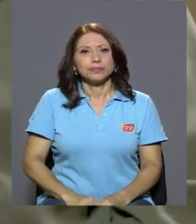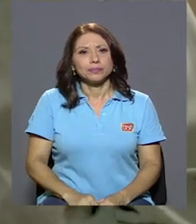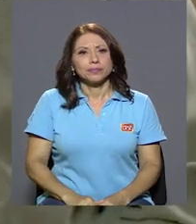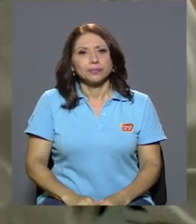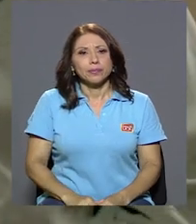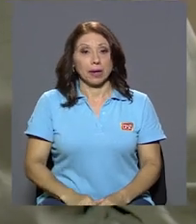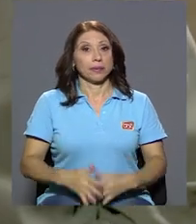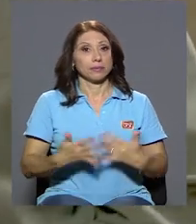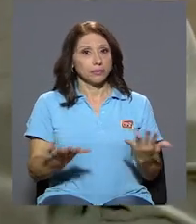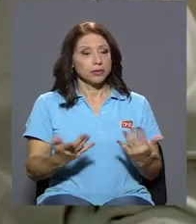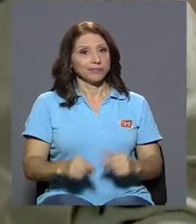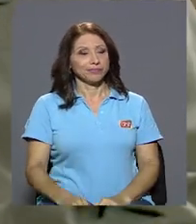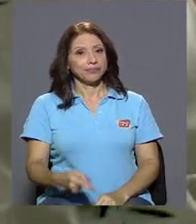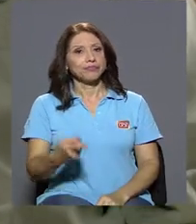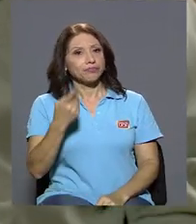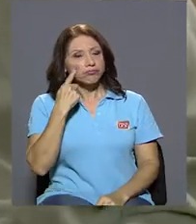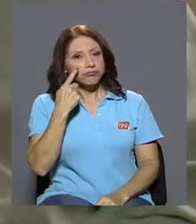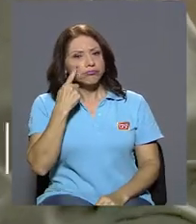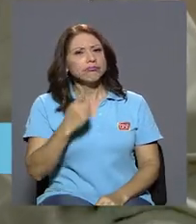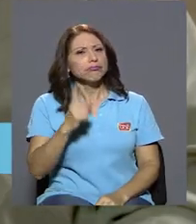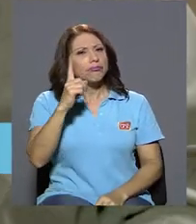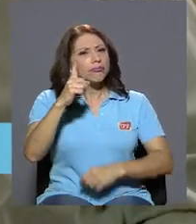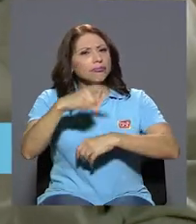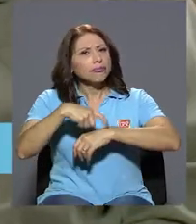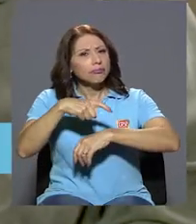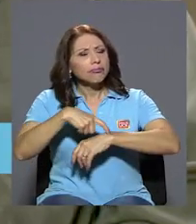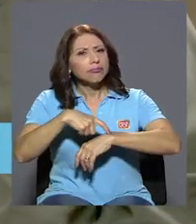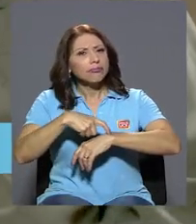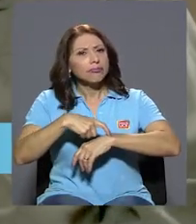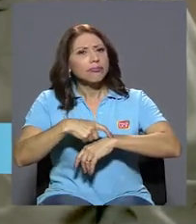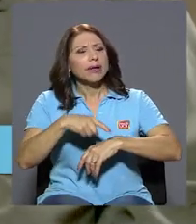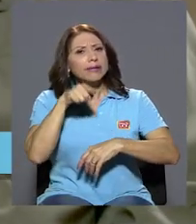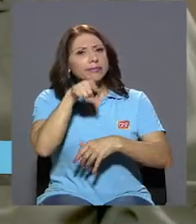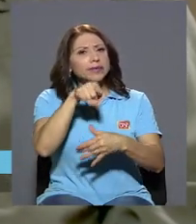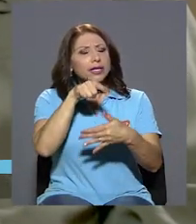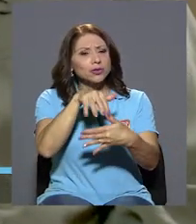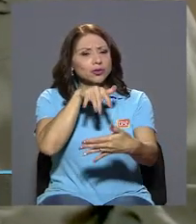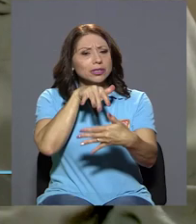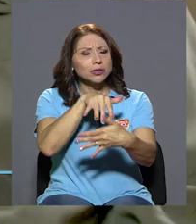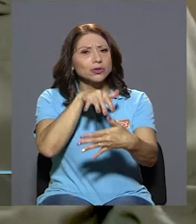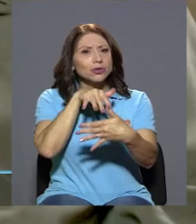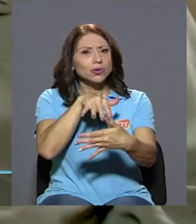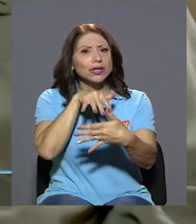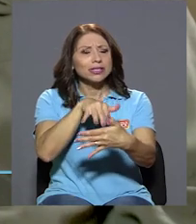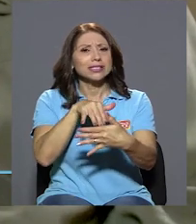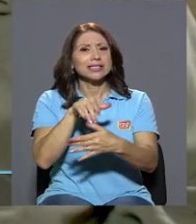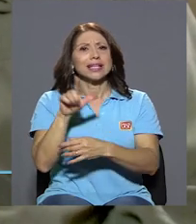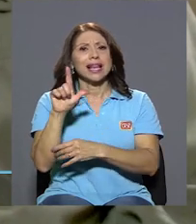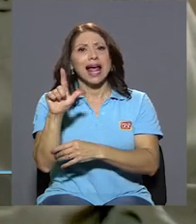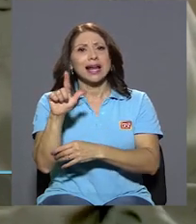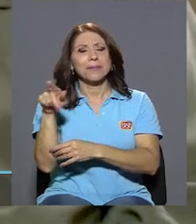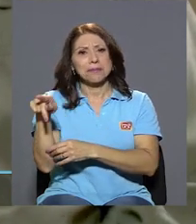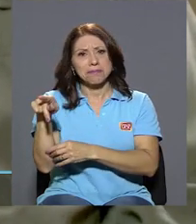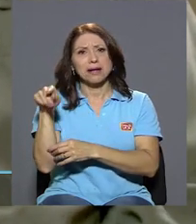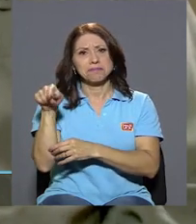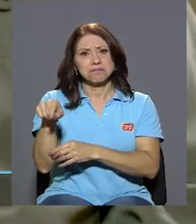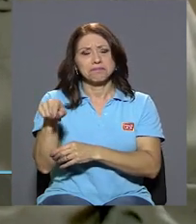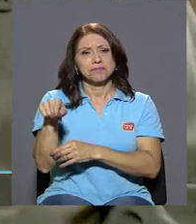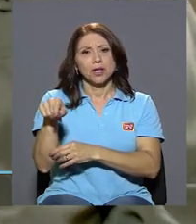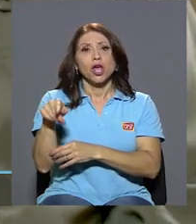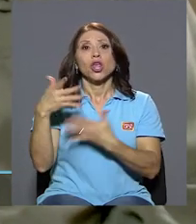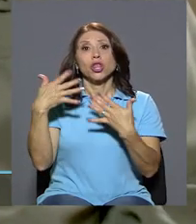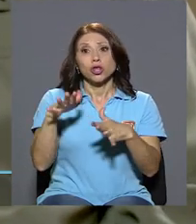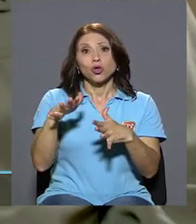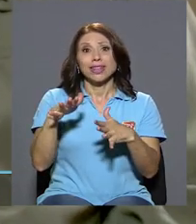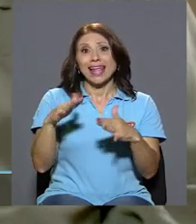fíjense que hay un momento en que esos estudios de lara puntual donde el